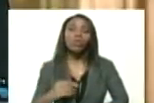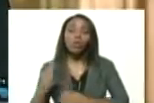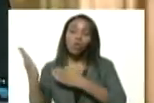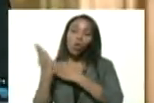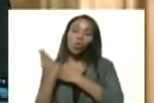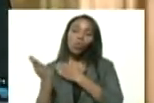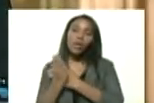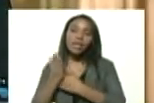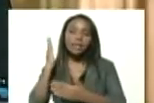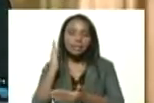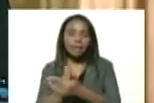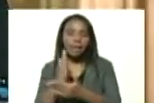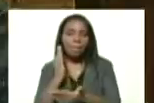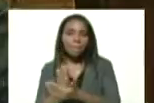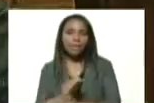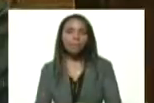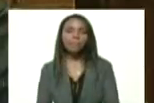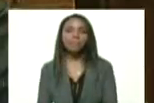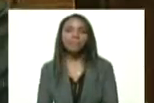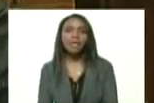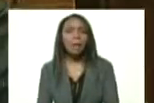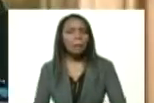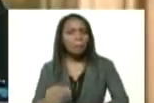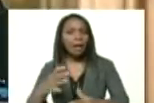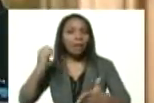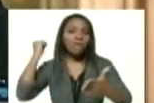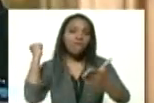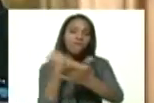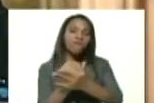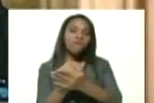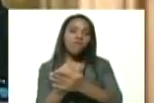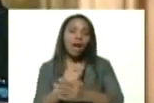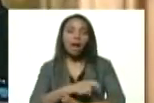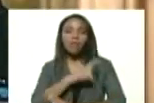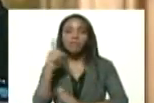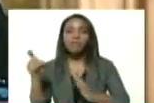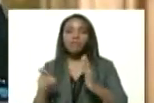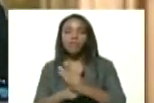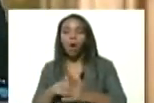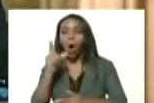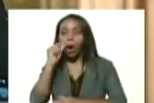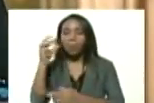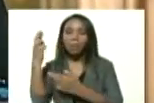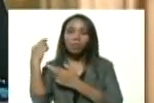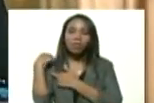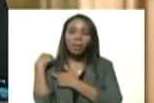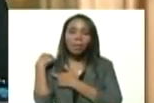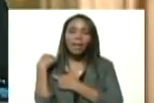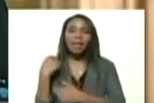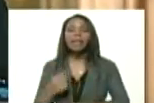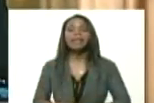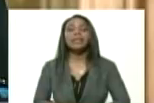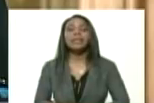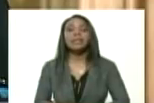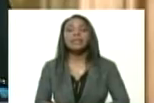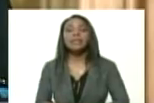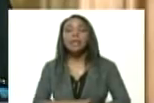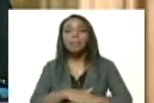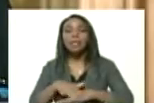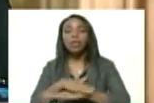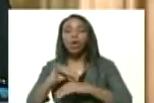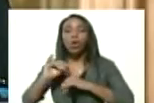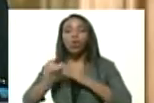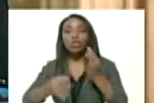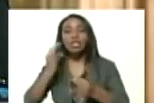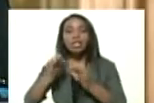siempre para asesinar al general en jefe vladimir padrino lópez y a otros líderes